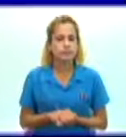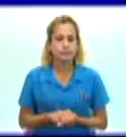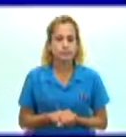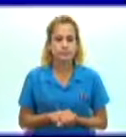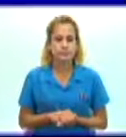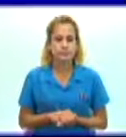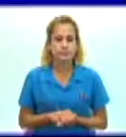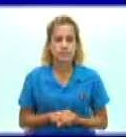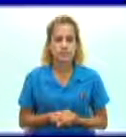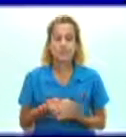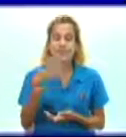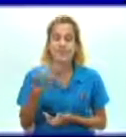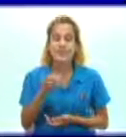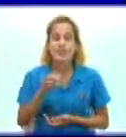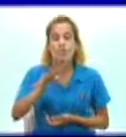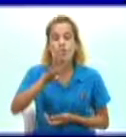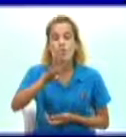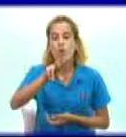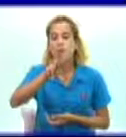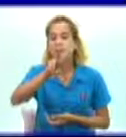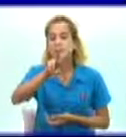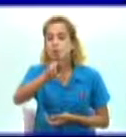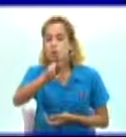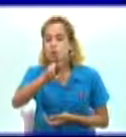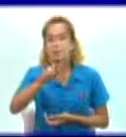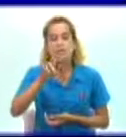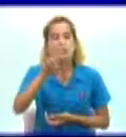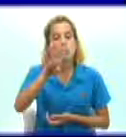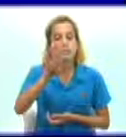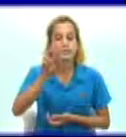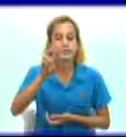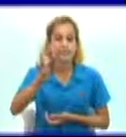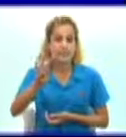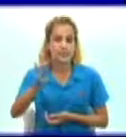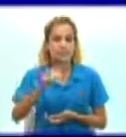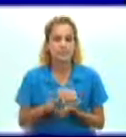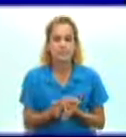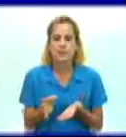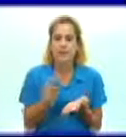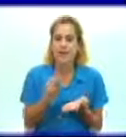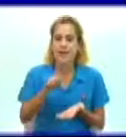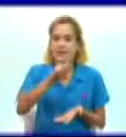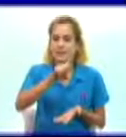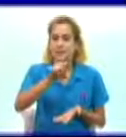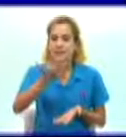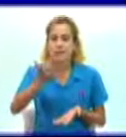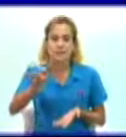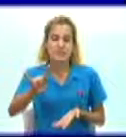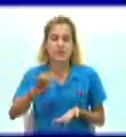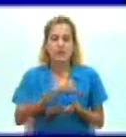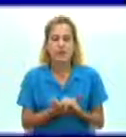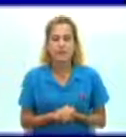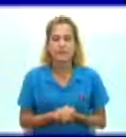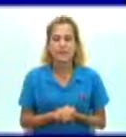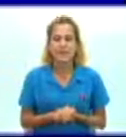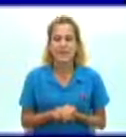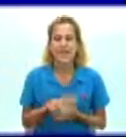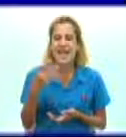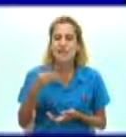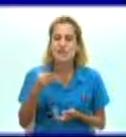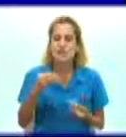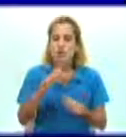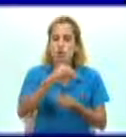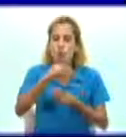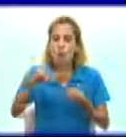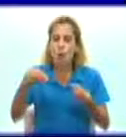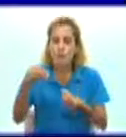En el caso de la actividad 42 y 43, que está en la página 119, ambas actividades, son ejercicios combinados